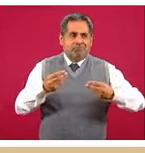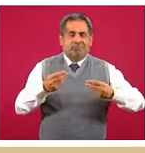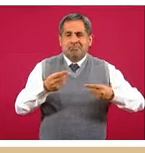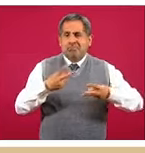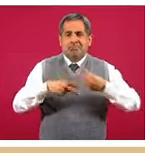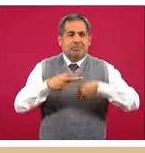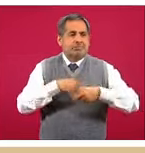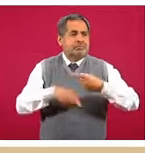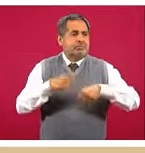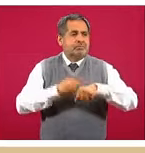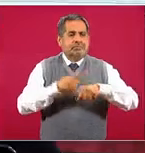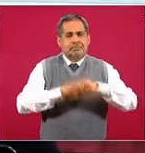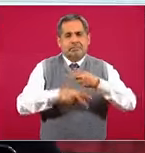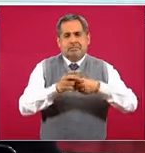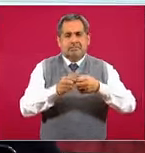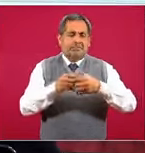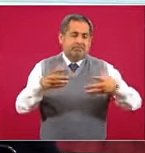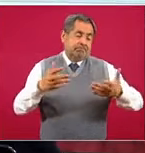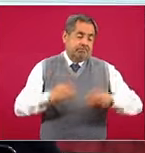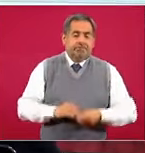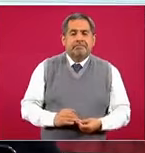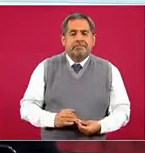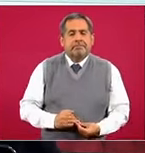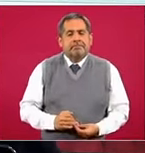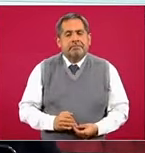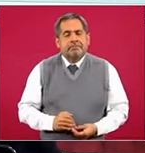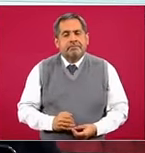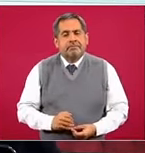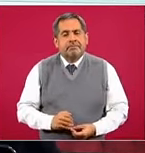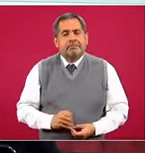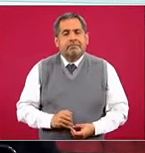creciendo la epidemia. La siguiente, por favor.